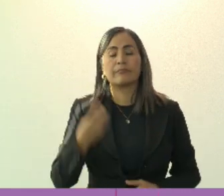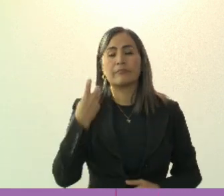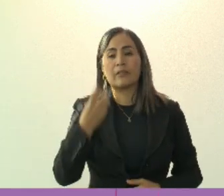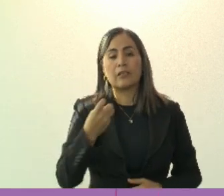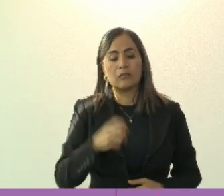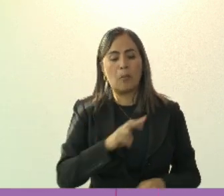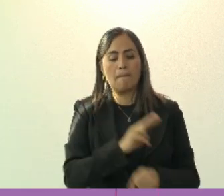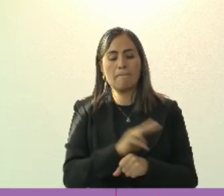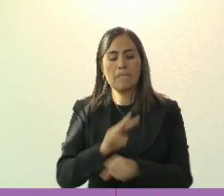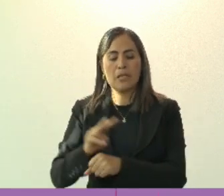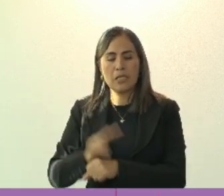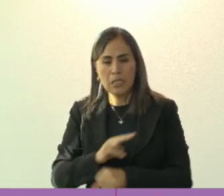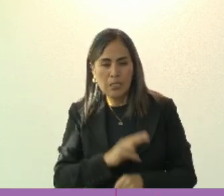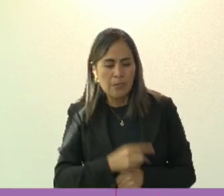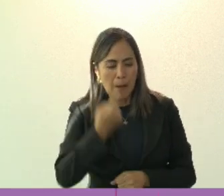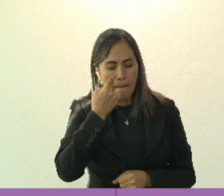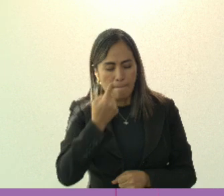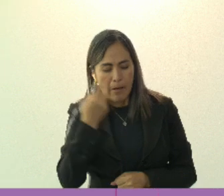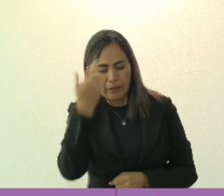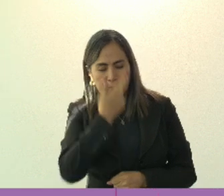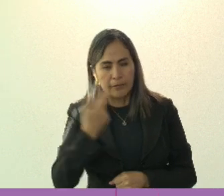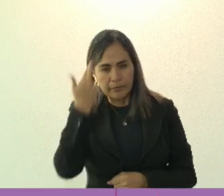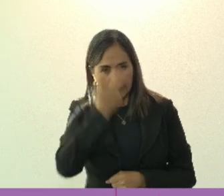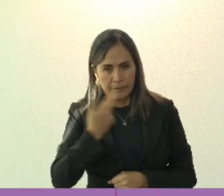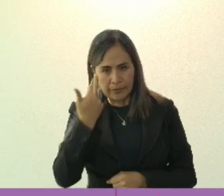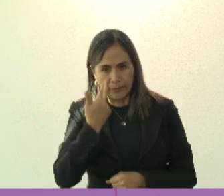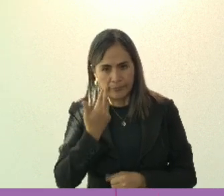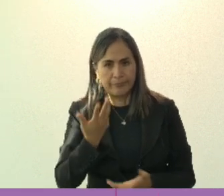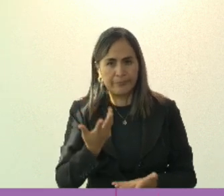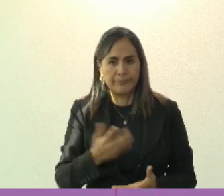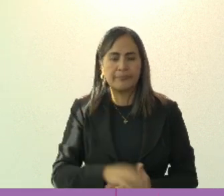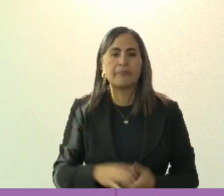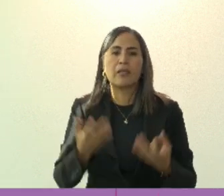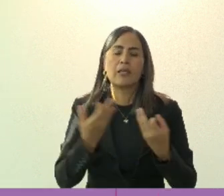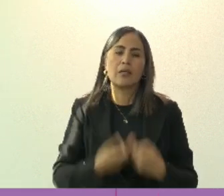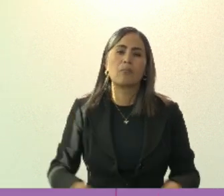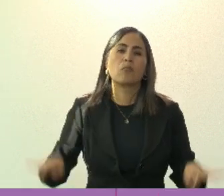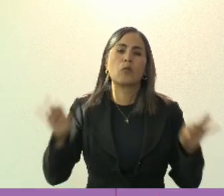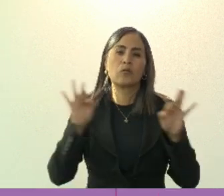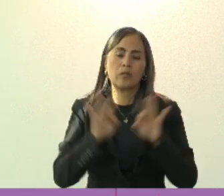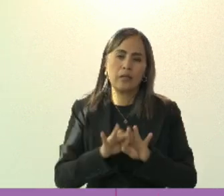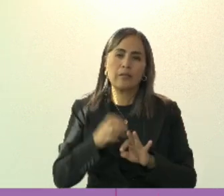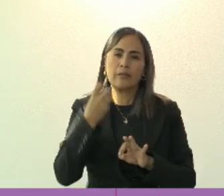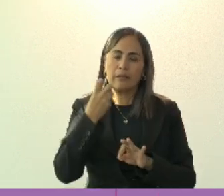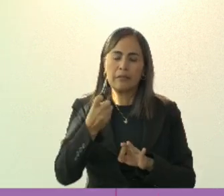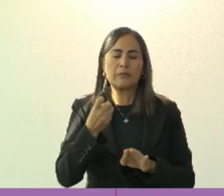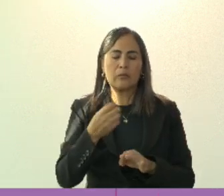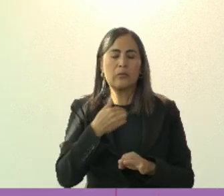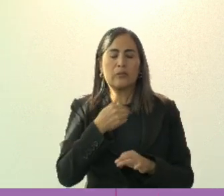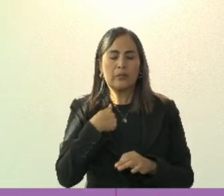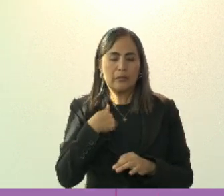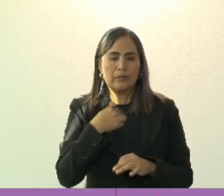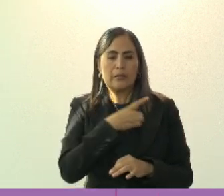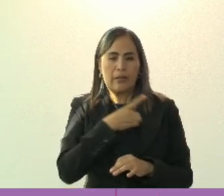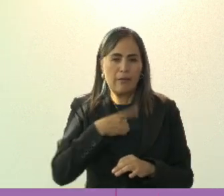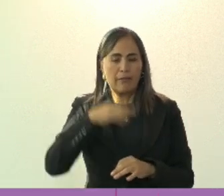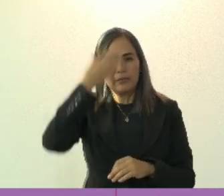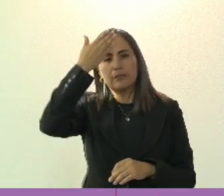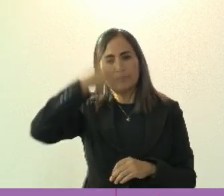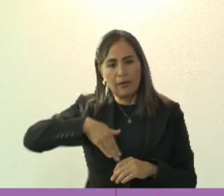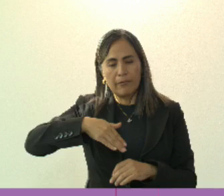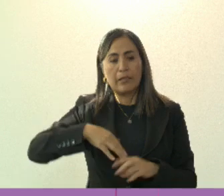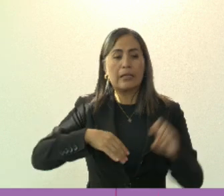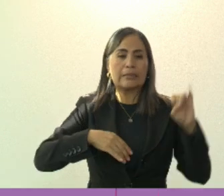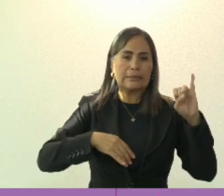de fiscalización. ¿Sí? Entonces, creo que es importante que se tome en cuenta porque esto es sí o